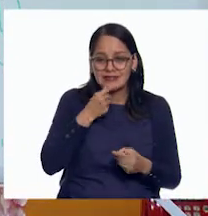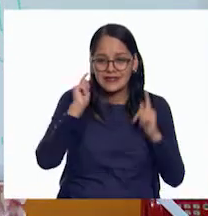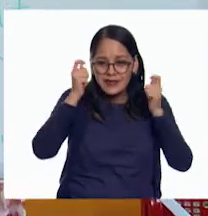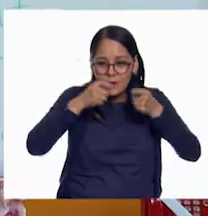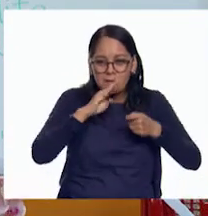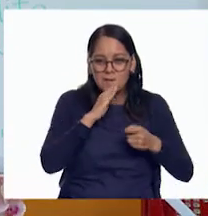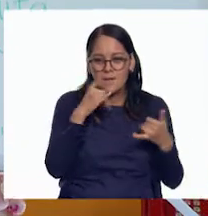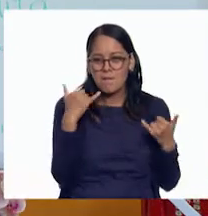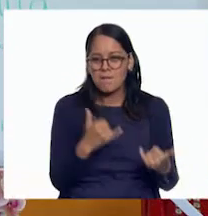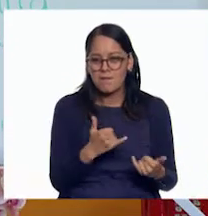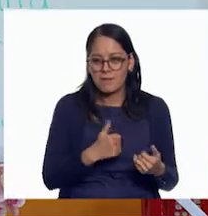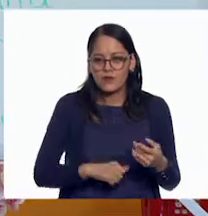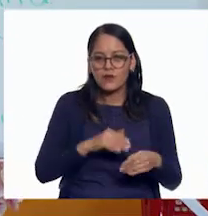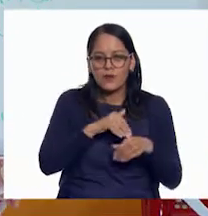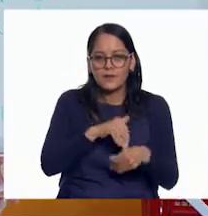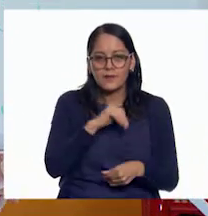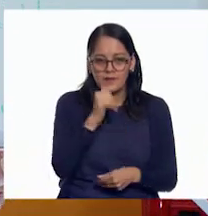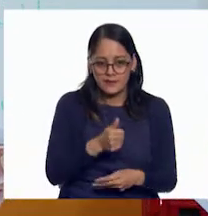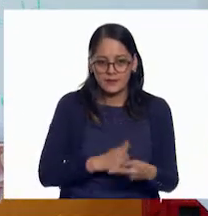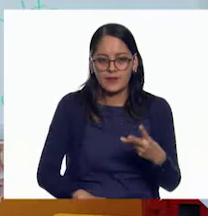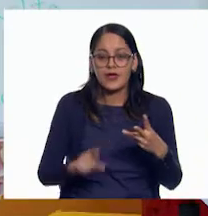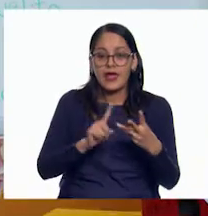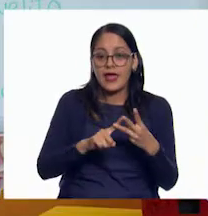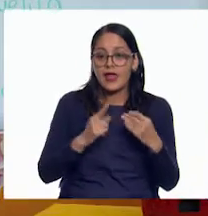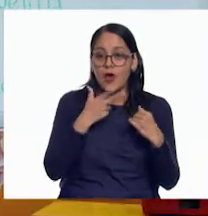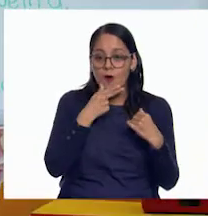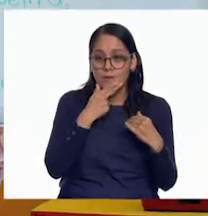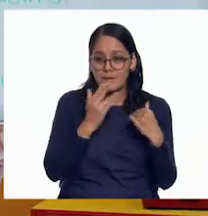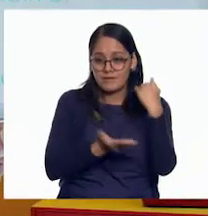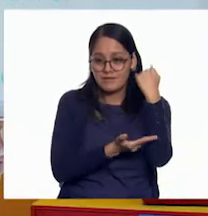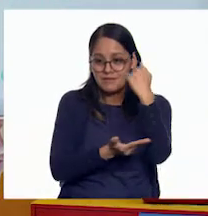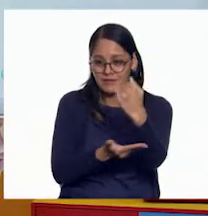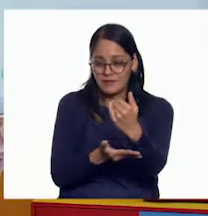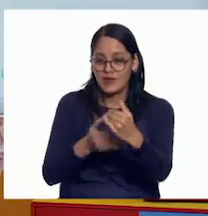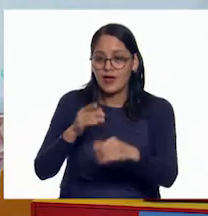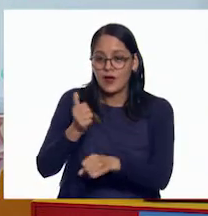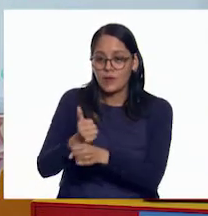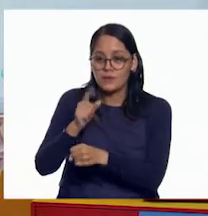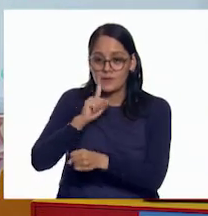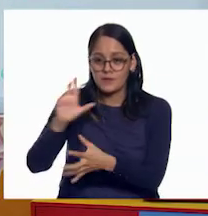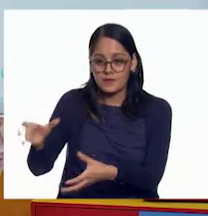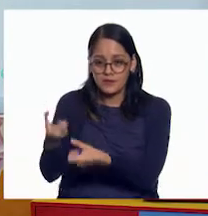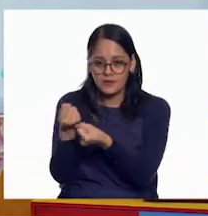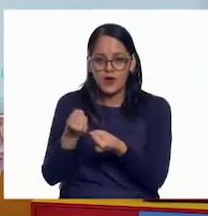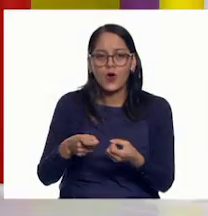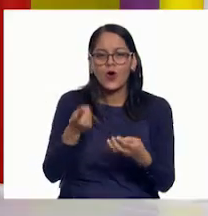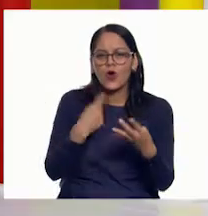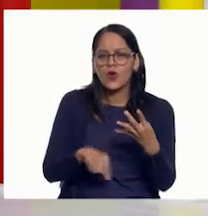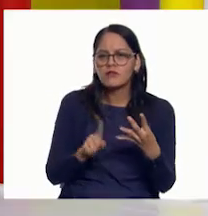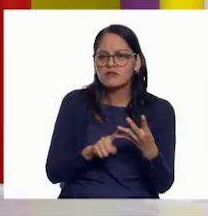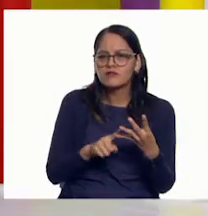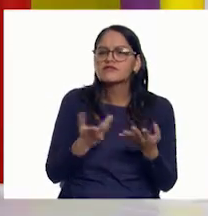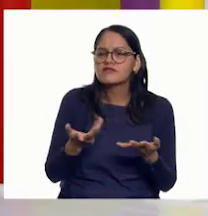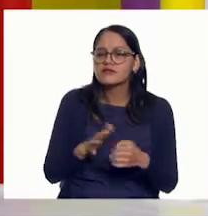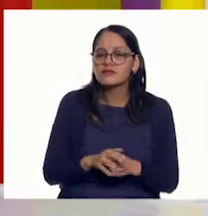abuelita, Caperucita lleva panqué para su abuelita. Yo creo que ese sería el número